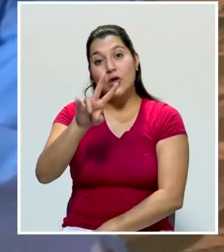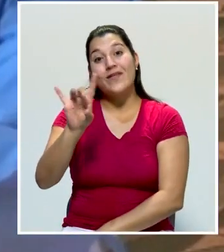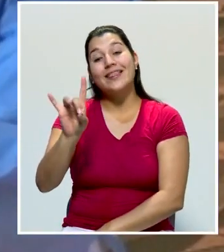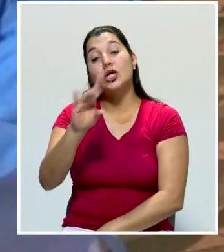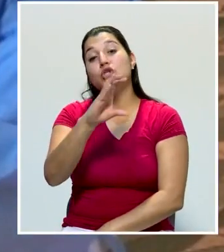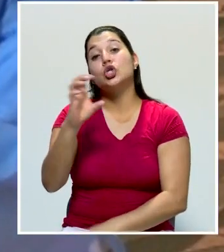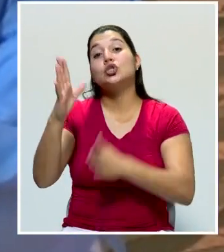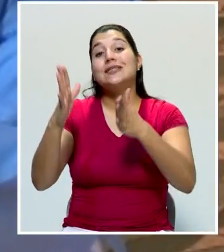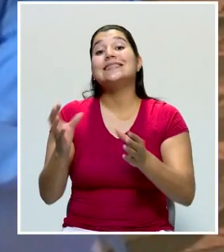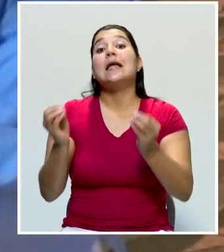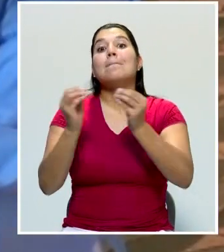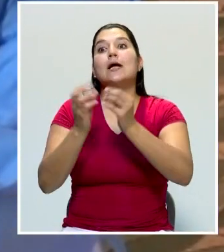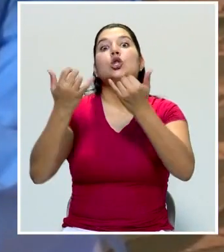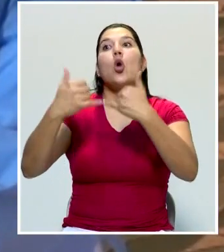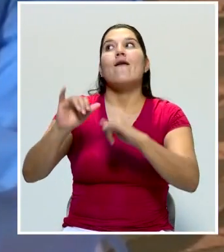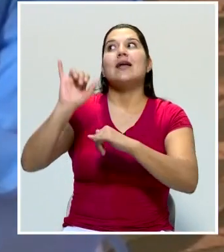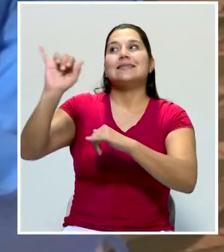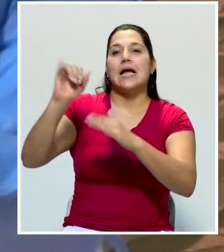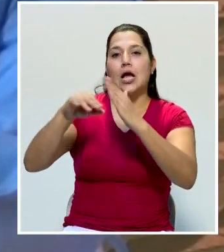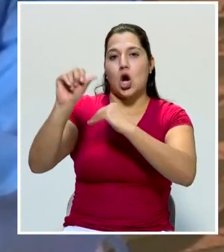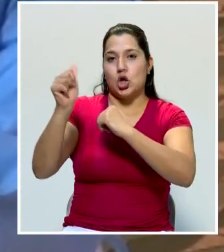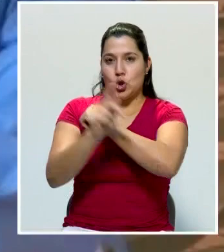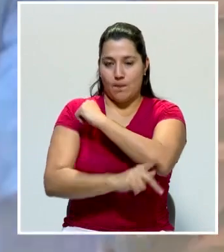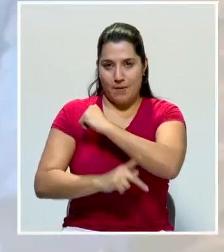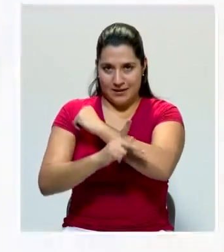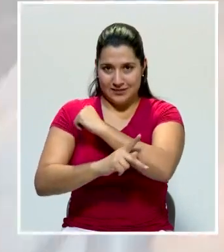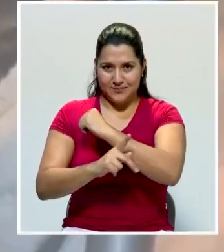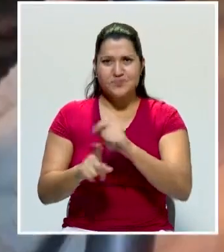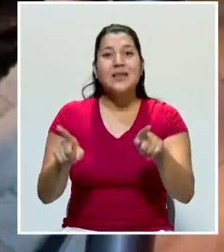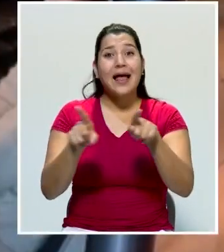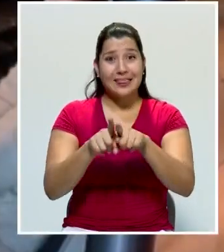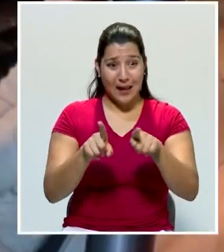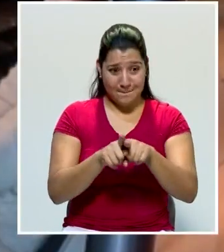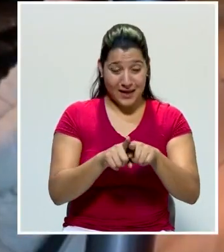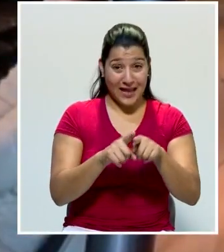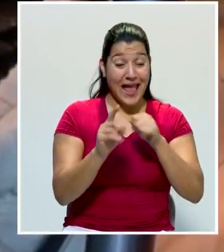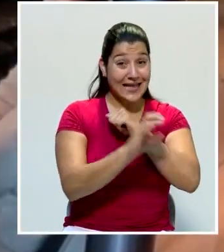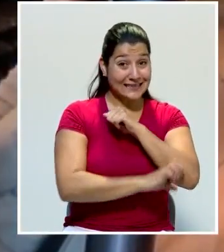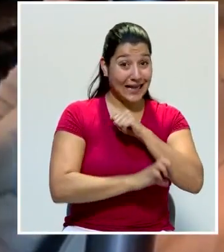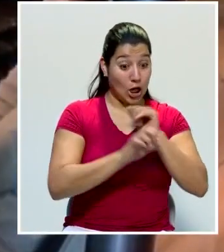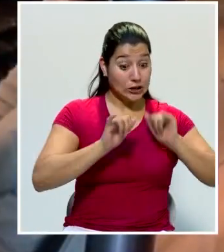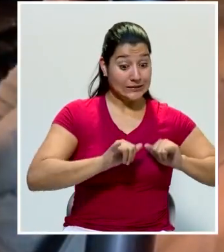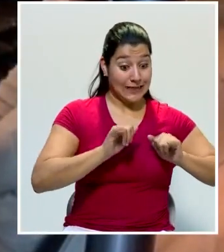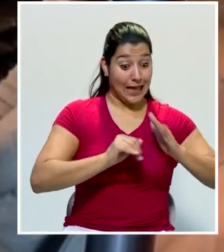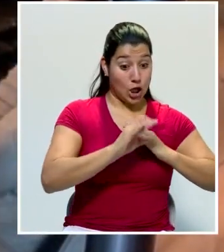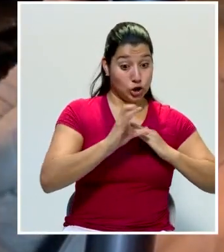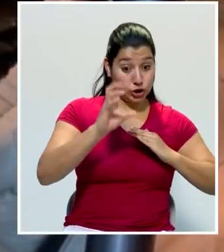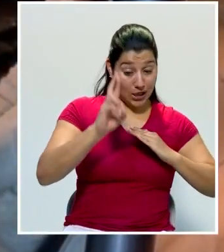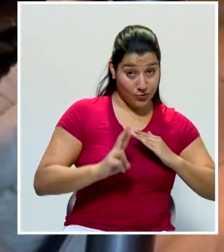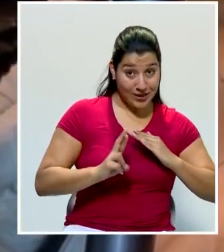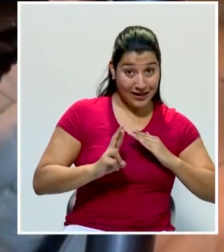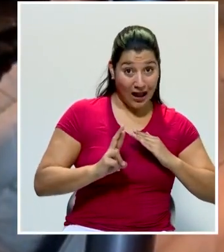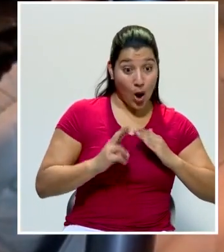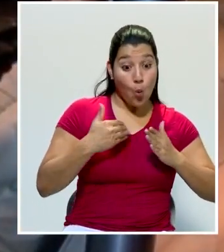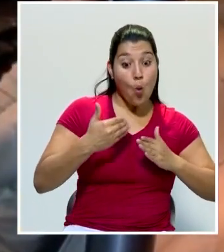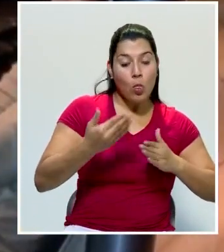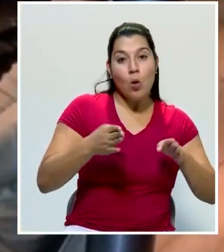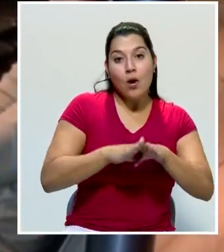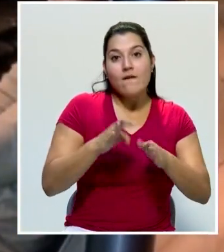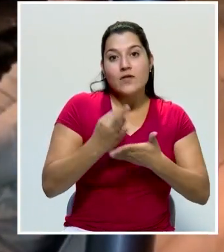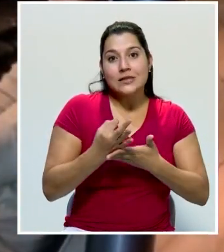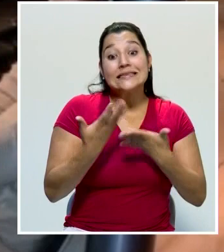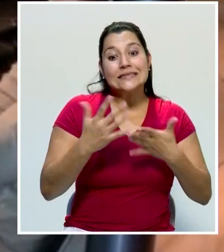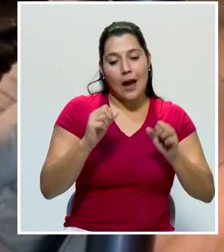otros países, pero también extranjeros que estaban en Costa Rica cuando llegó la pandemia a la región pudieron regresar a sus naciones. En